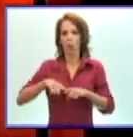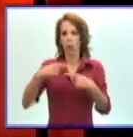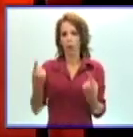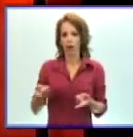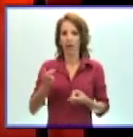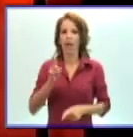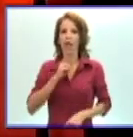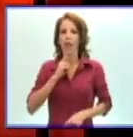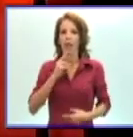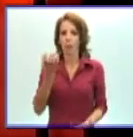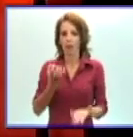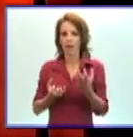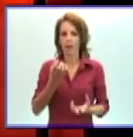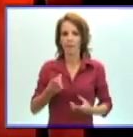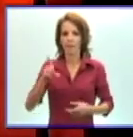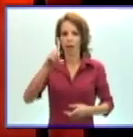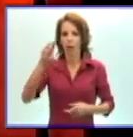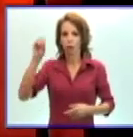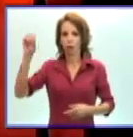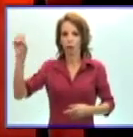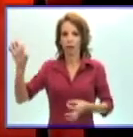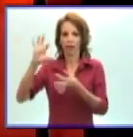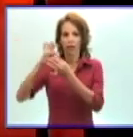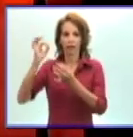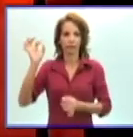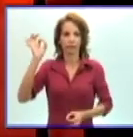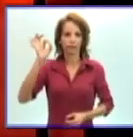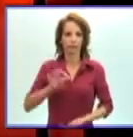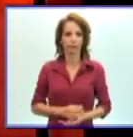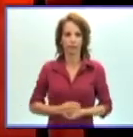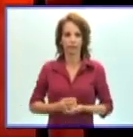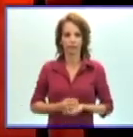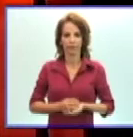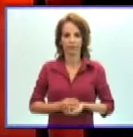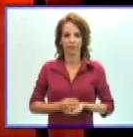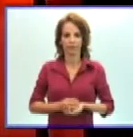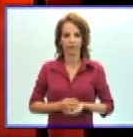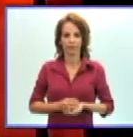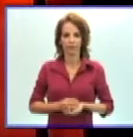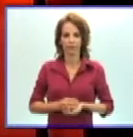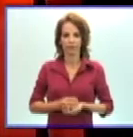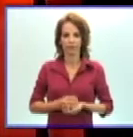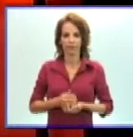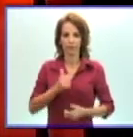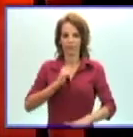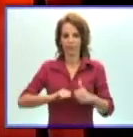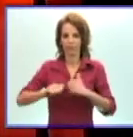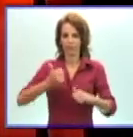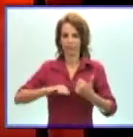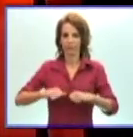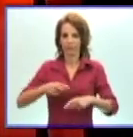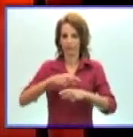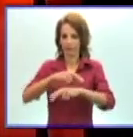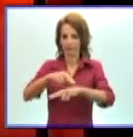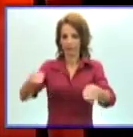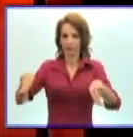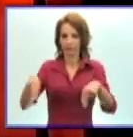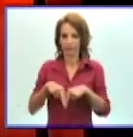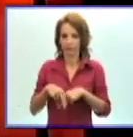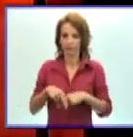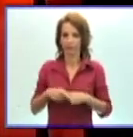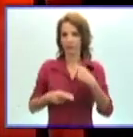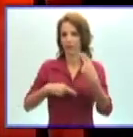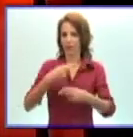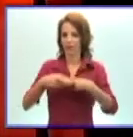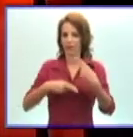Celsius. Pero en cambio, el termómetro que tenemos en el laboratorio pudiera, con ciertas medidas, realizarlo, ¿verdad? Entonces, lo